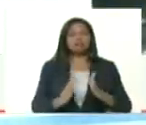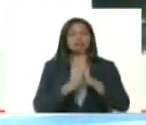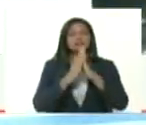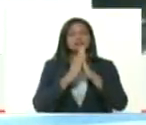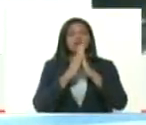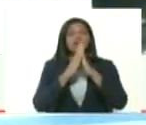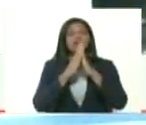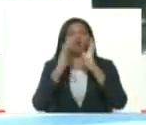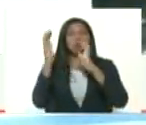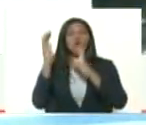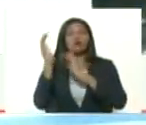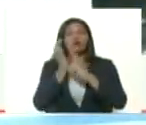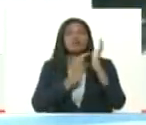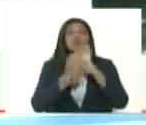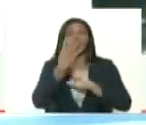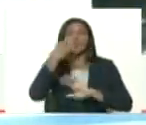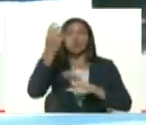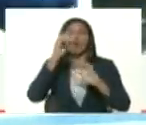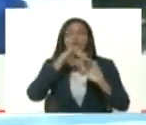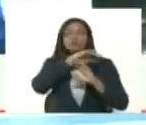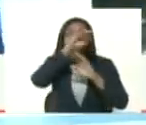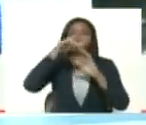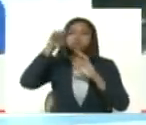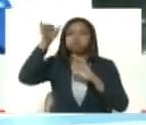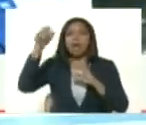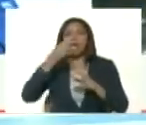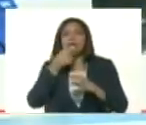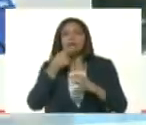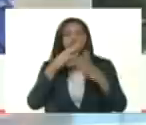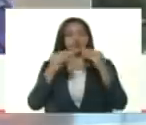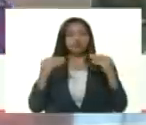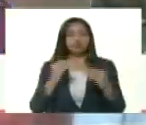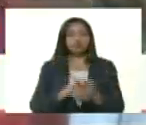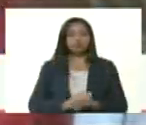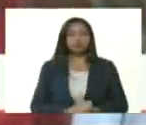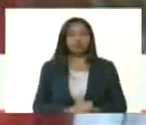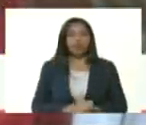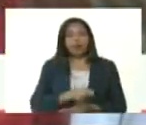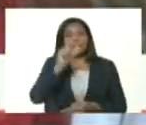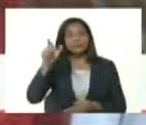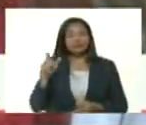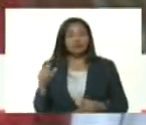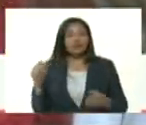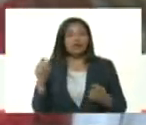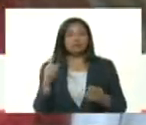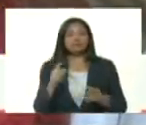de la Grita. Todo eso es bellísimo, ahí toda esa montaña. A la gente de La Fría,